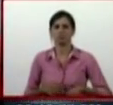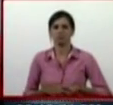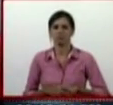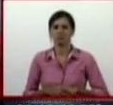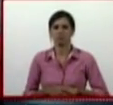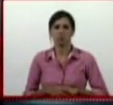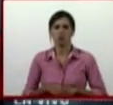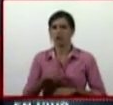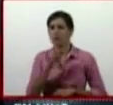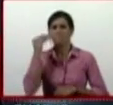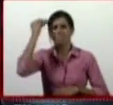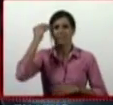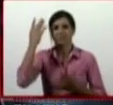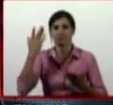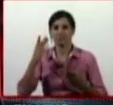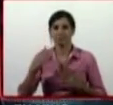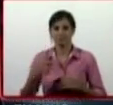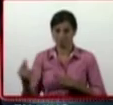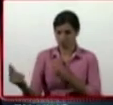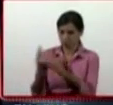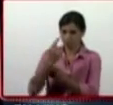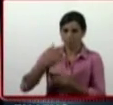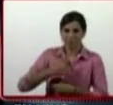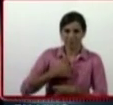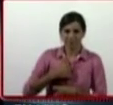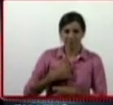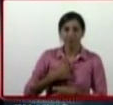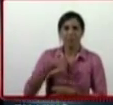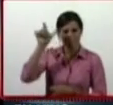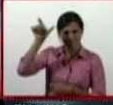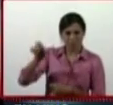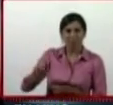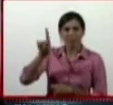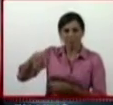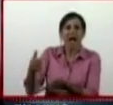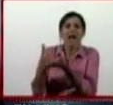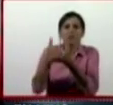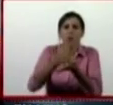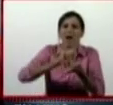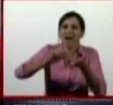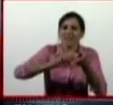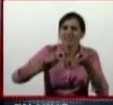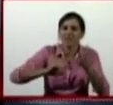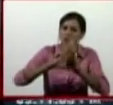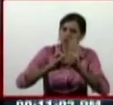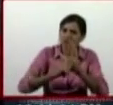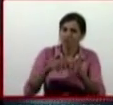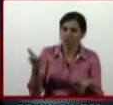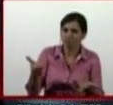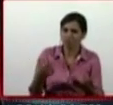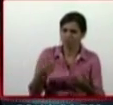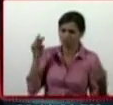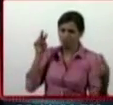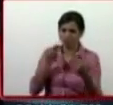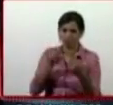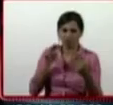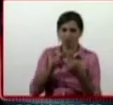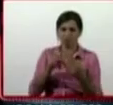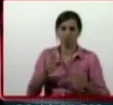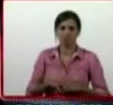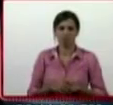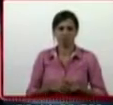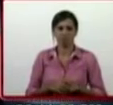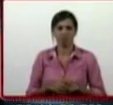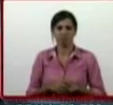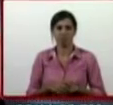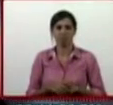esa persona, que tuvo la máxima responsabilidad en la constituyente. Yo conozco esos desmelenados que no llegan ni hasta la